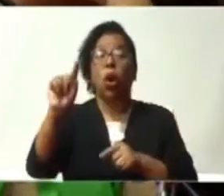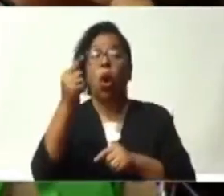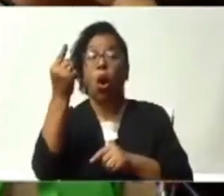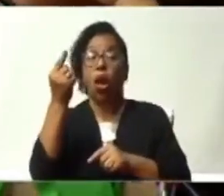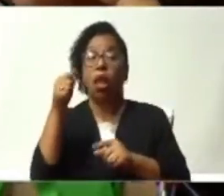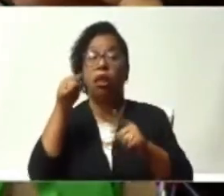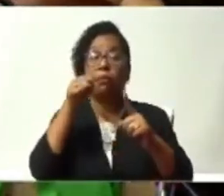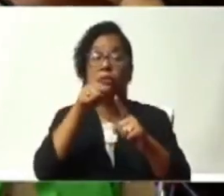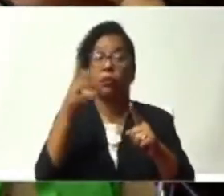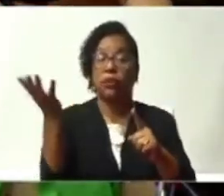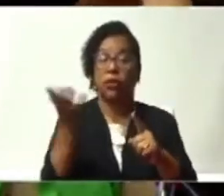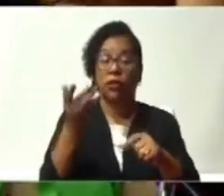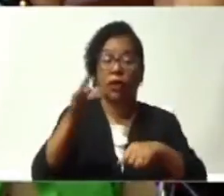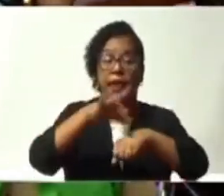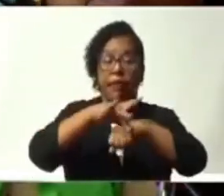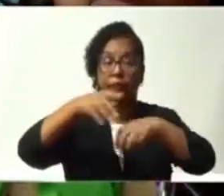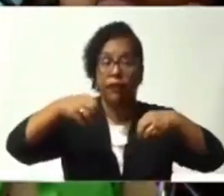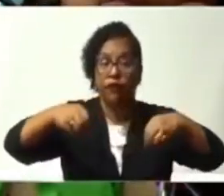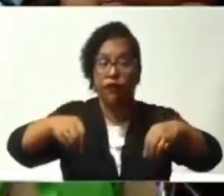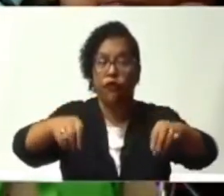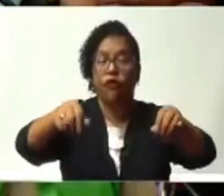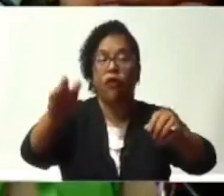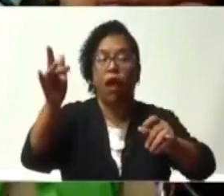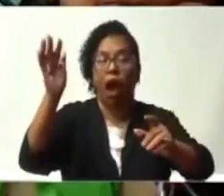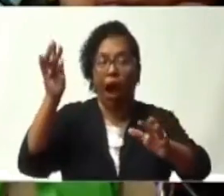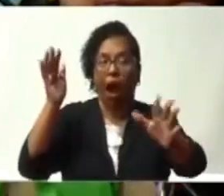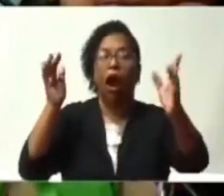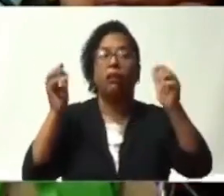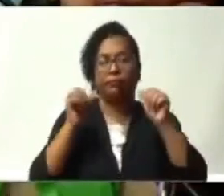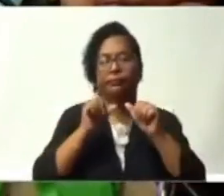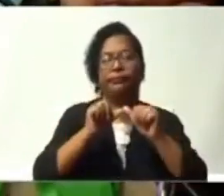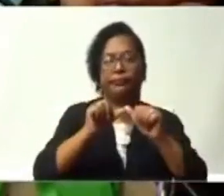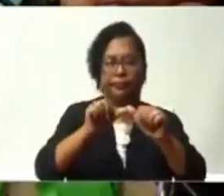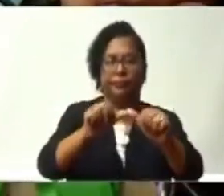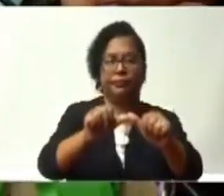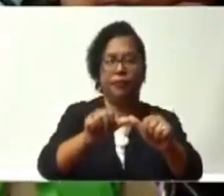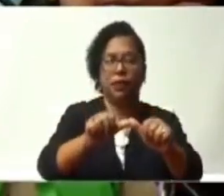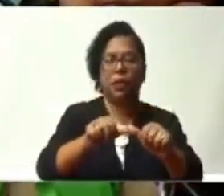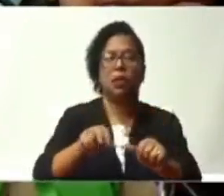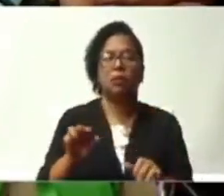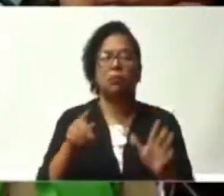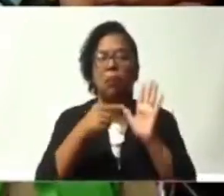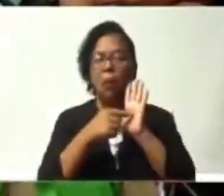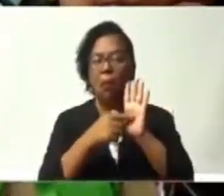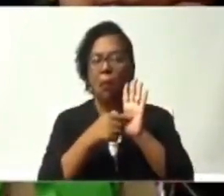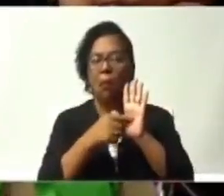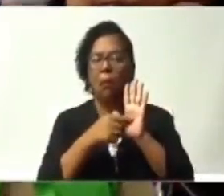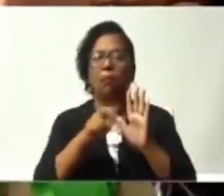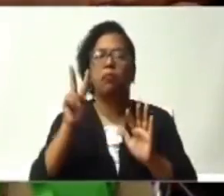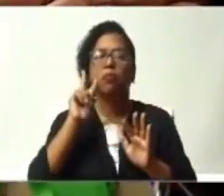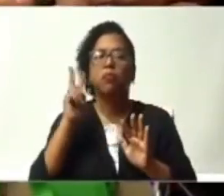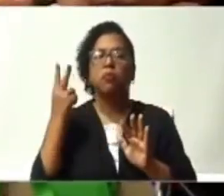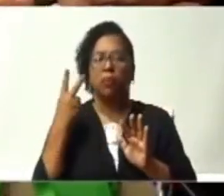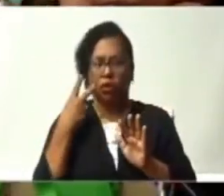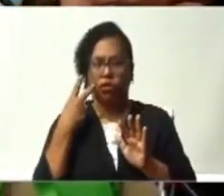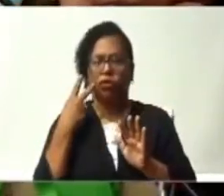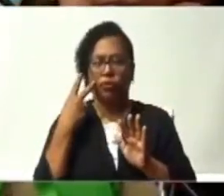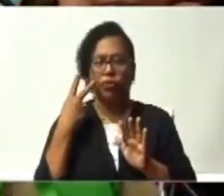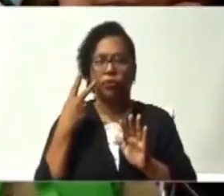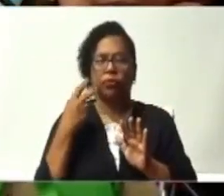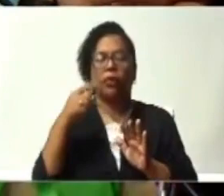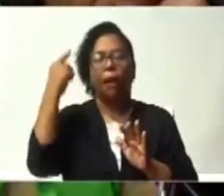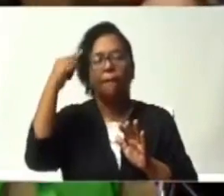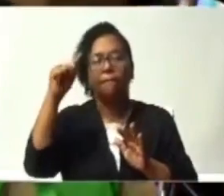principalmente en el área de vegetales, debe ser preservada para la producción de vegetales y suplir a las demás regiones del país.